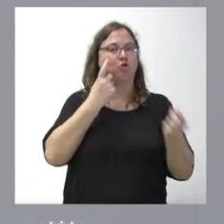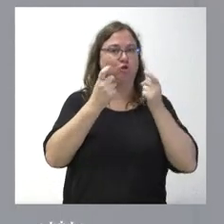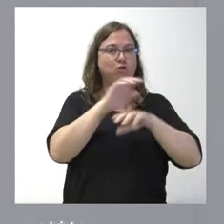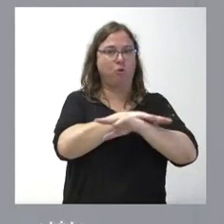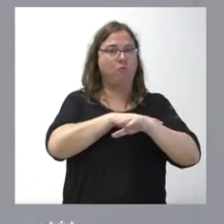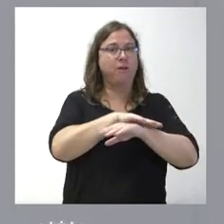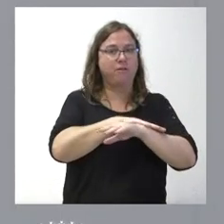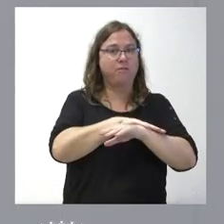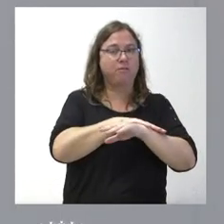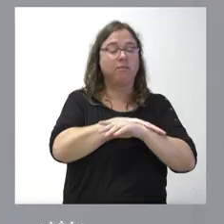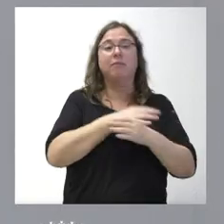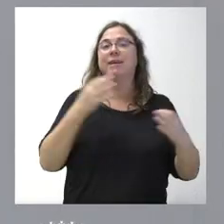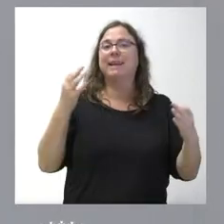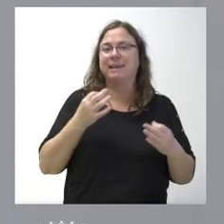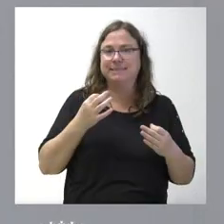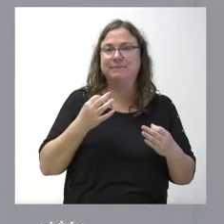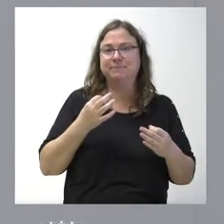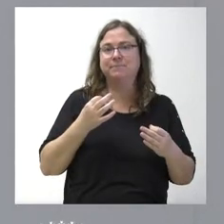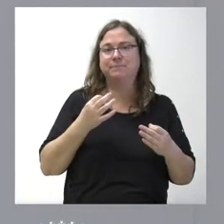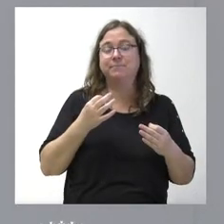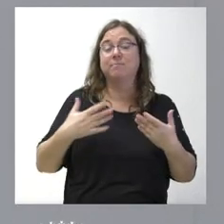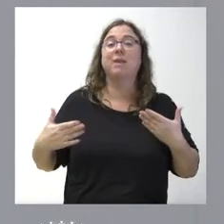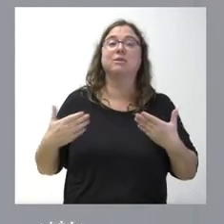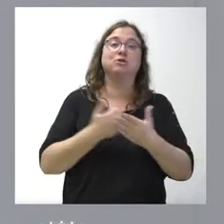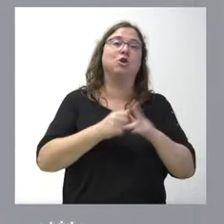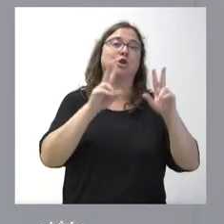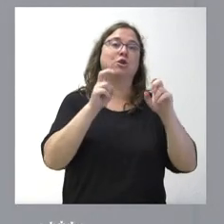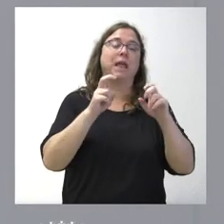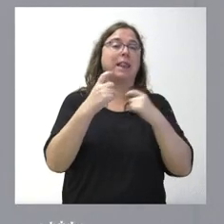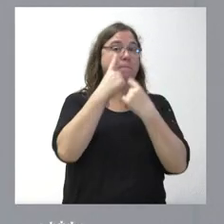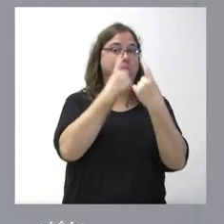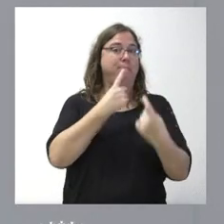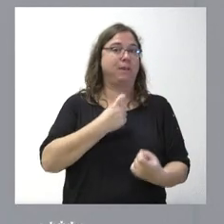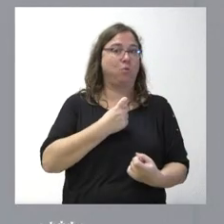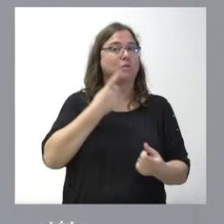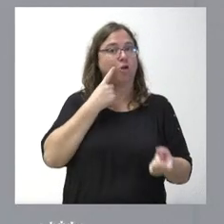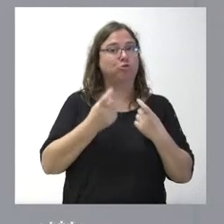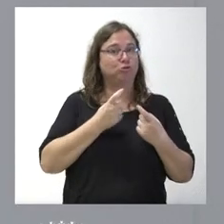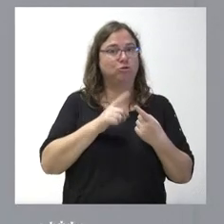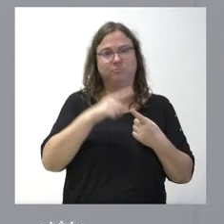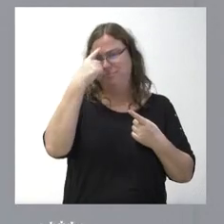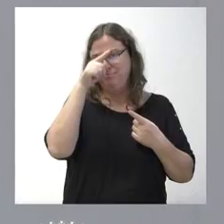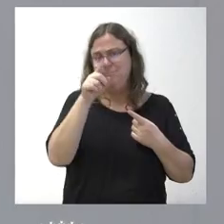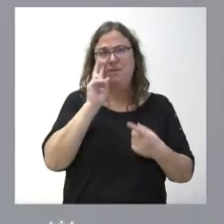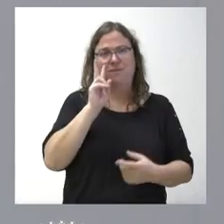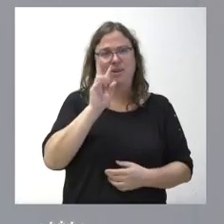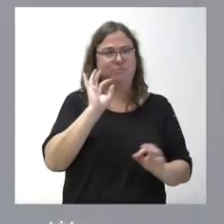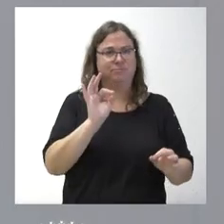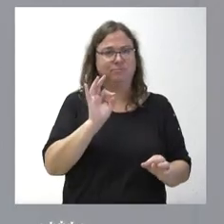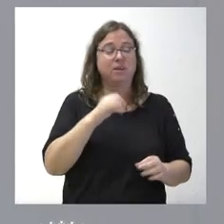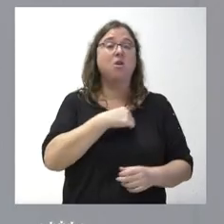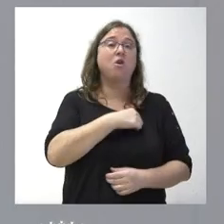que se suscita en todo lo que son las preguntas de control que ustedes siguen en